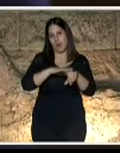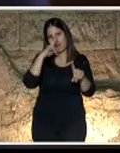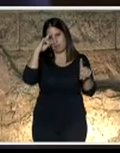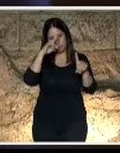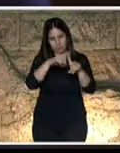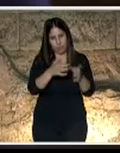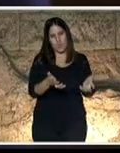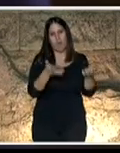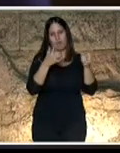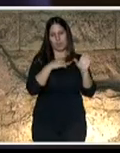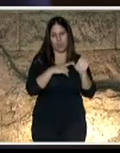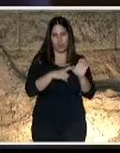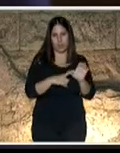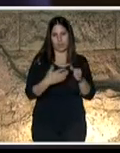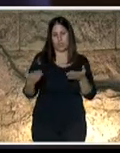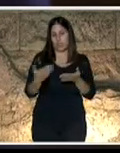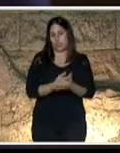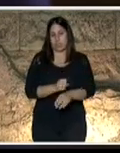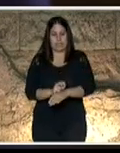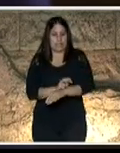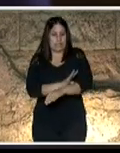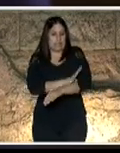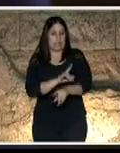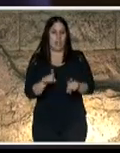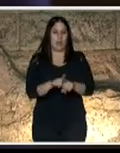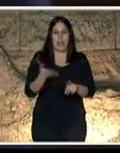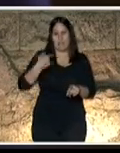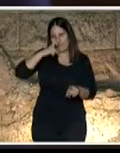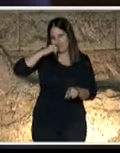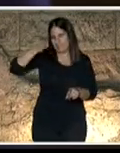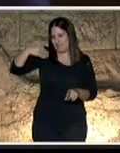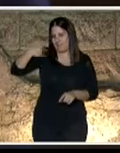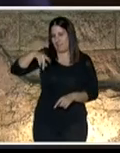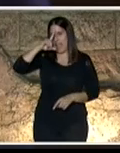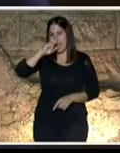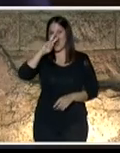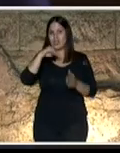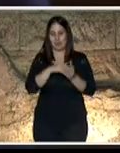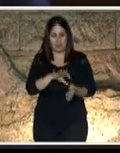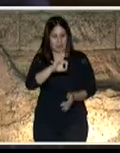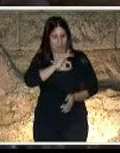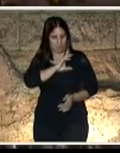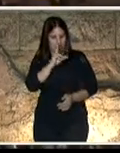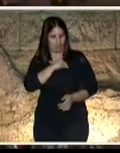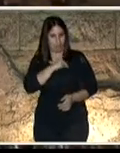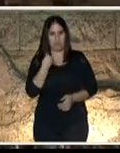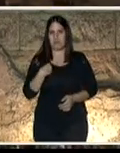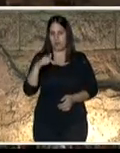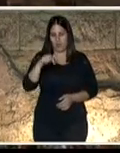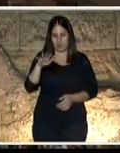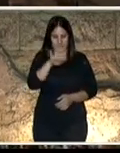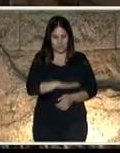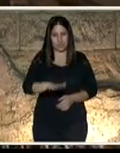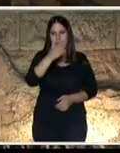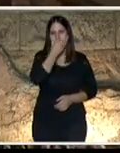entrañable pueblo. Emocionados están, como yo estuve en el año 2000, en el que la recibí, en este marco tan